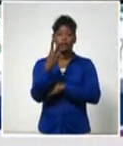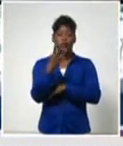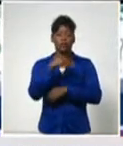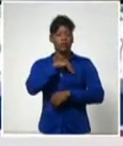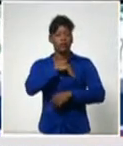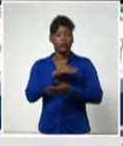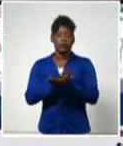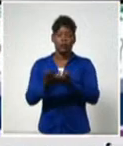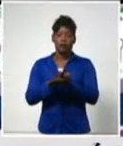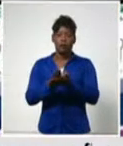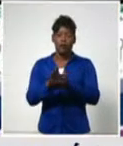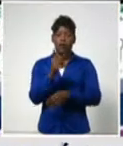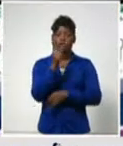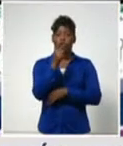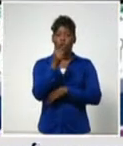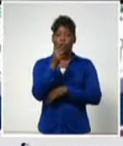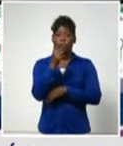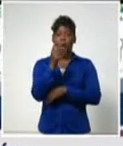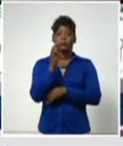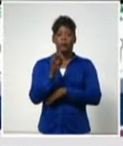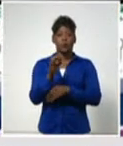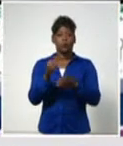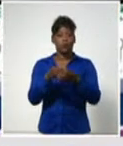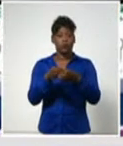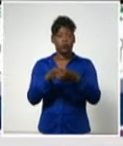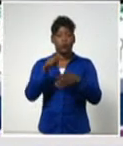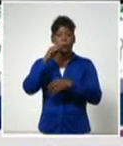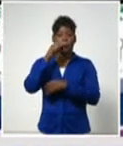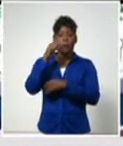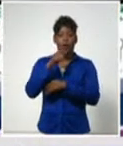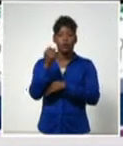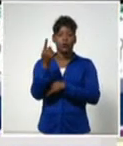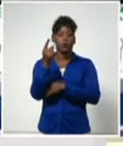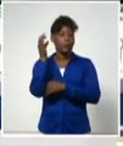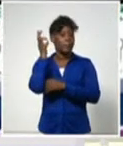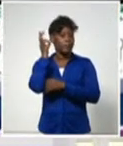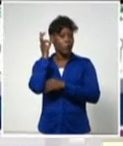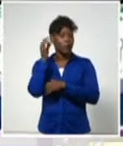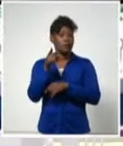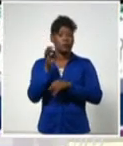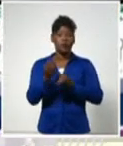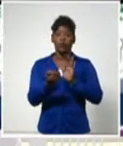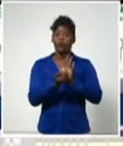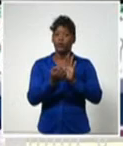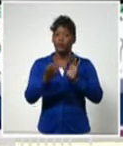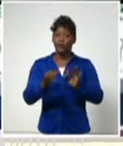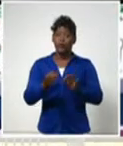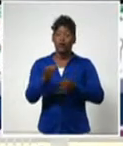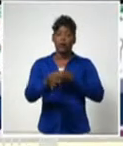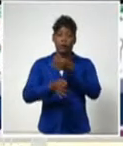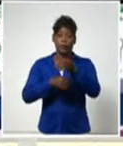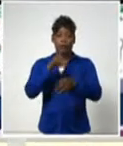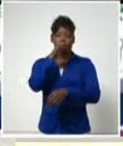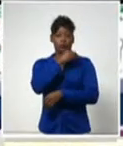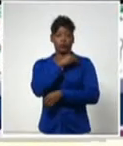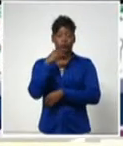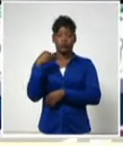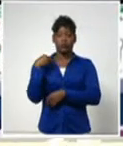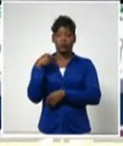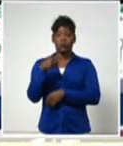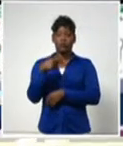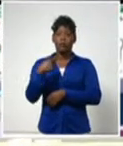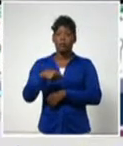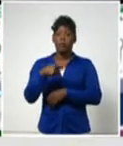del sexo masculino y uno del sexo femenino. Por tanto, se confirma la tendencia, decía el doctor, a reportar también